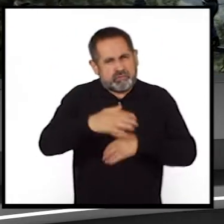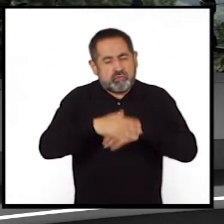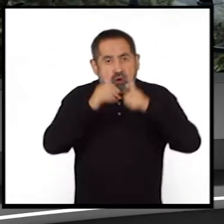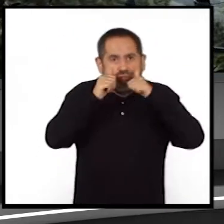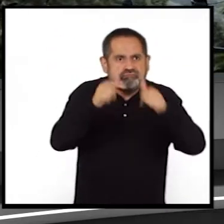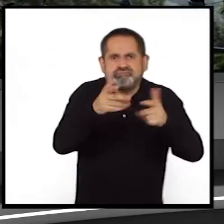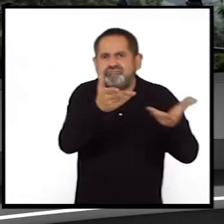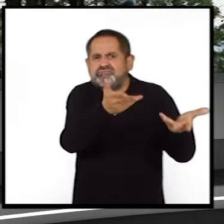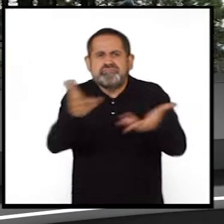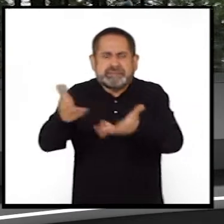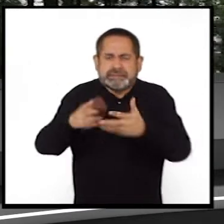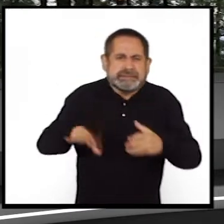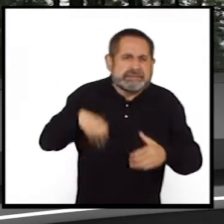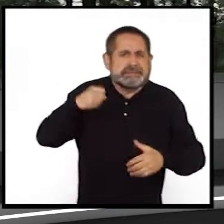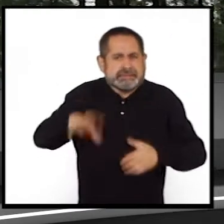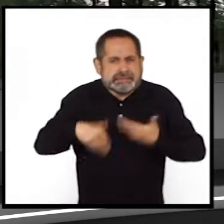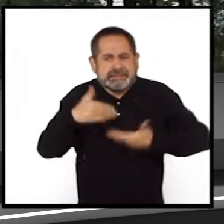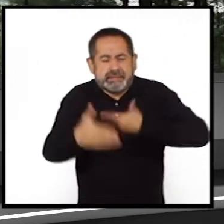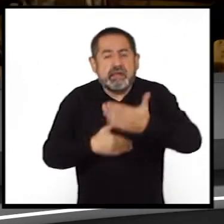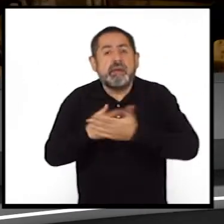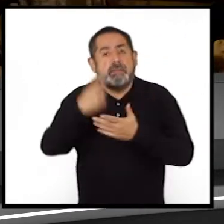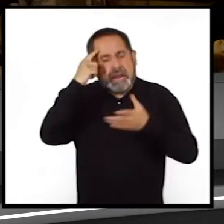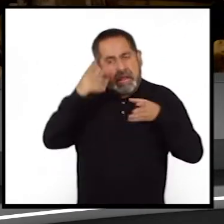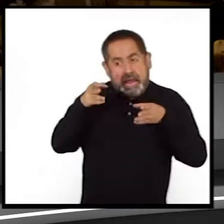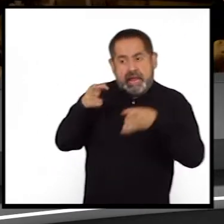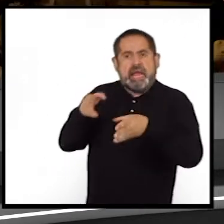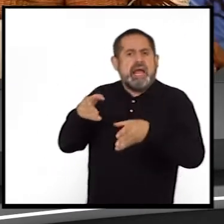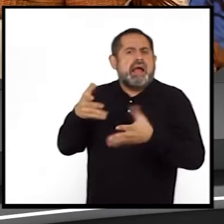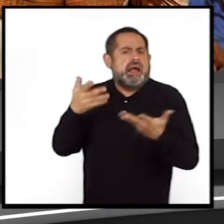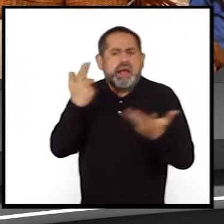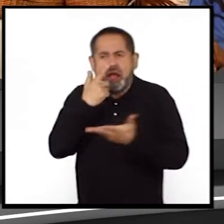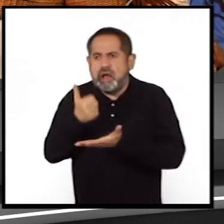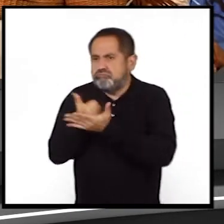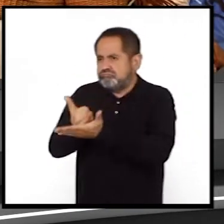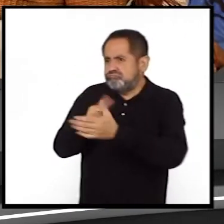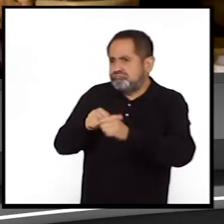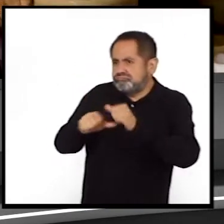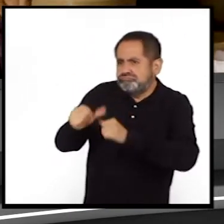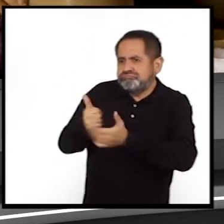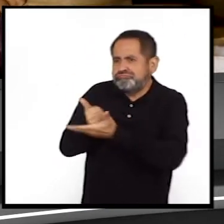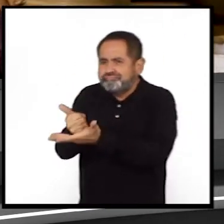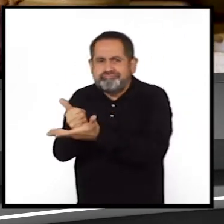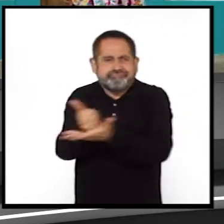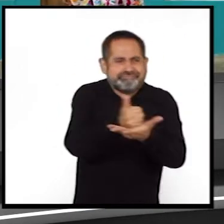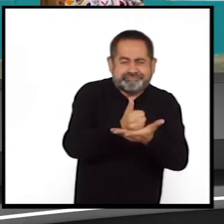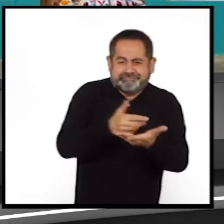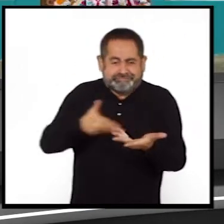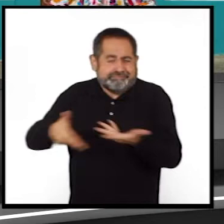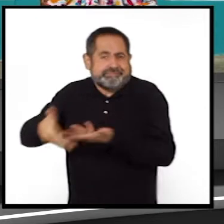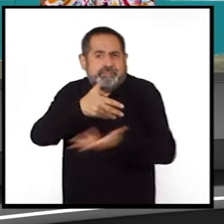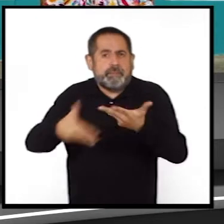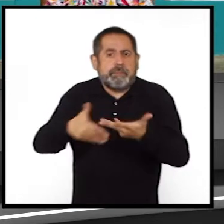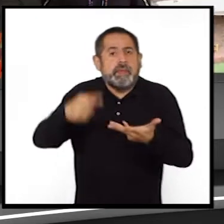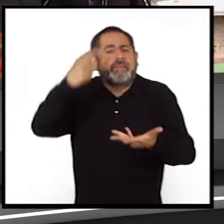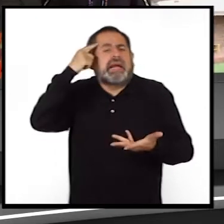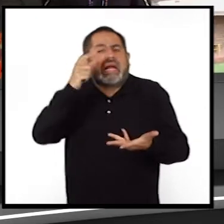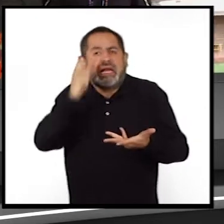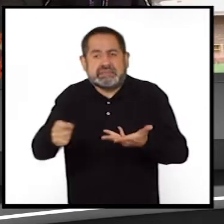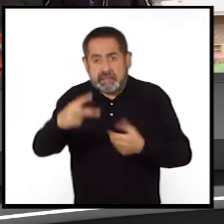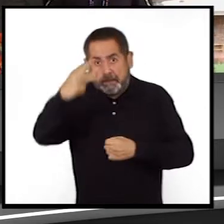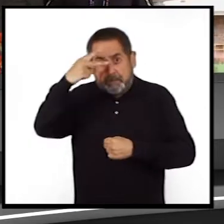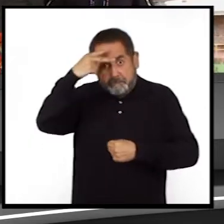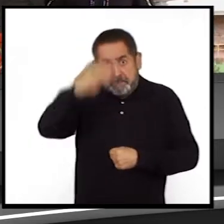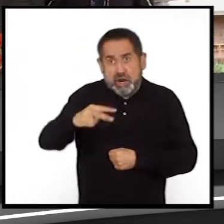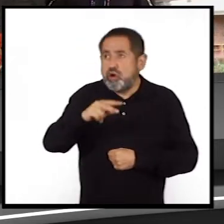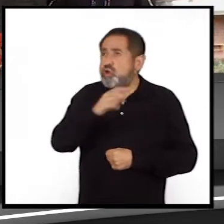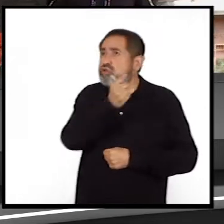invito a que pongamos nuestro mejor esfuerzo y encaminemos nuestras acciones para ayudar a nuestra gente. La gente que hace que México sea